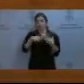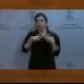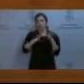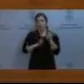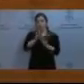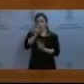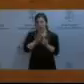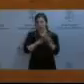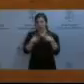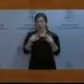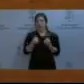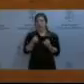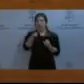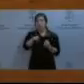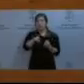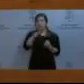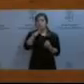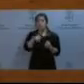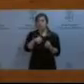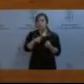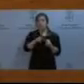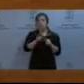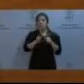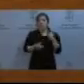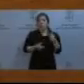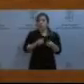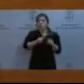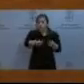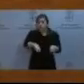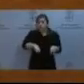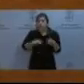medida, se fueron concluyendo y reformando según